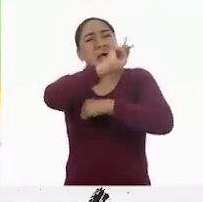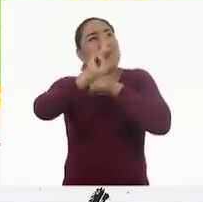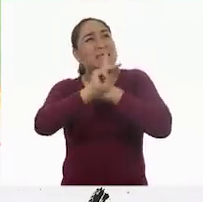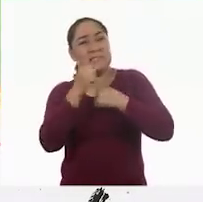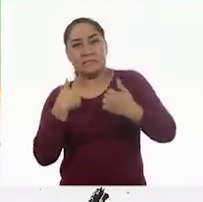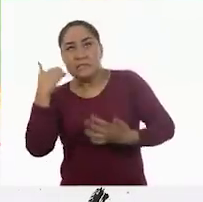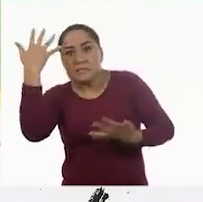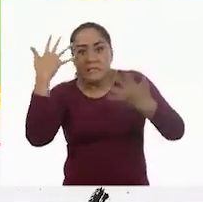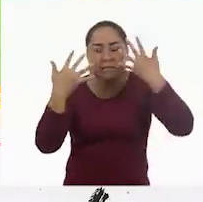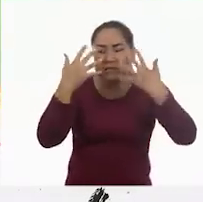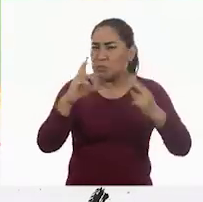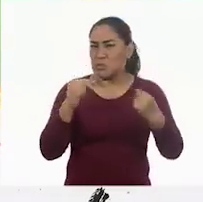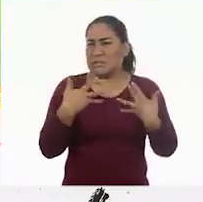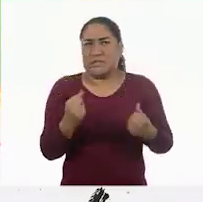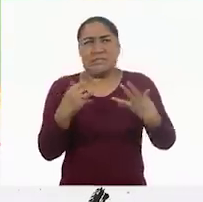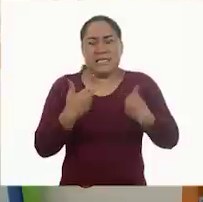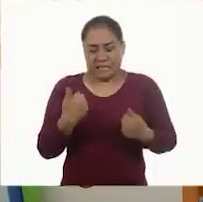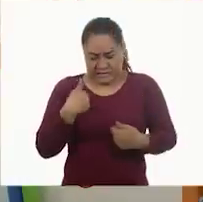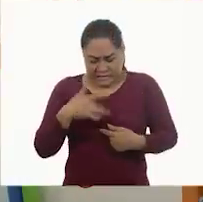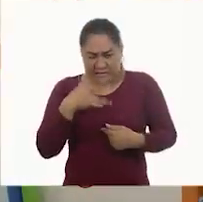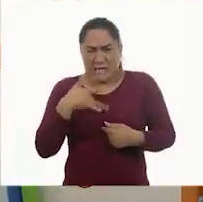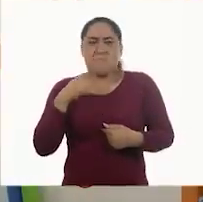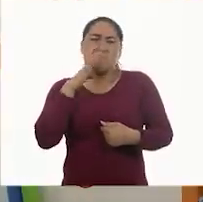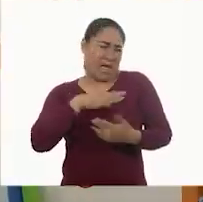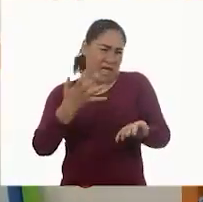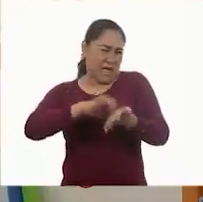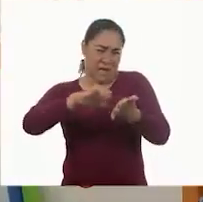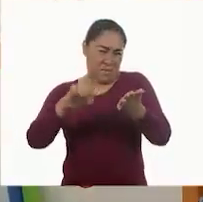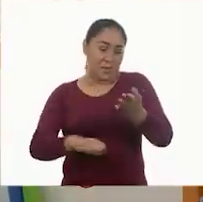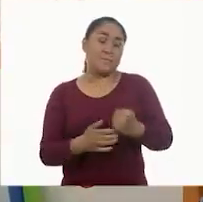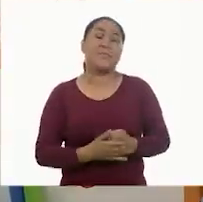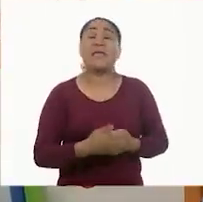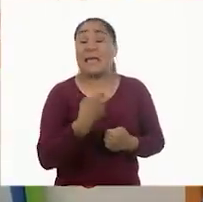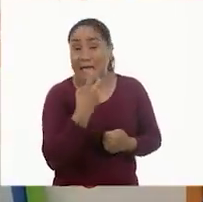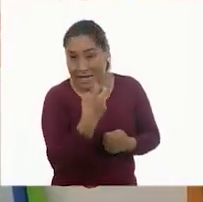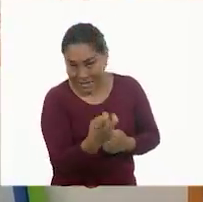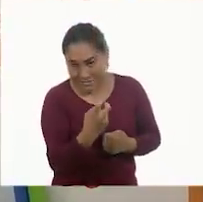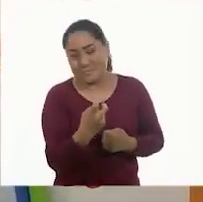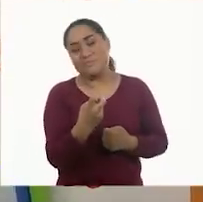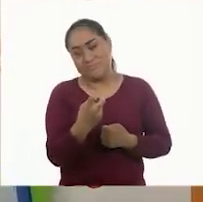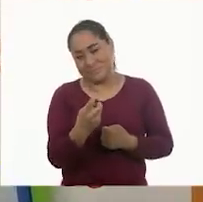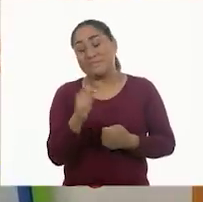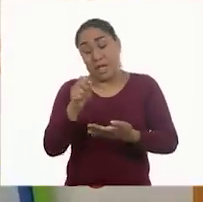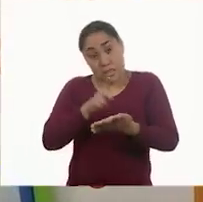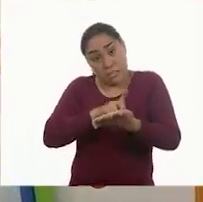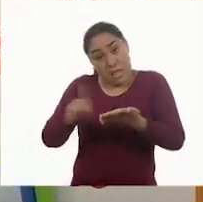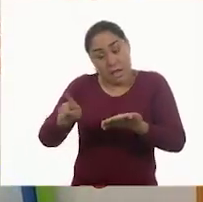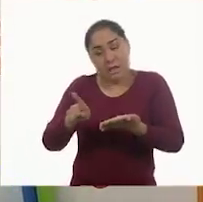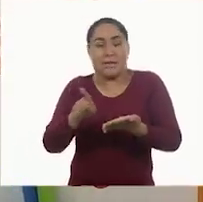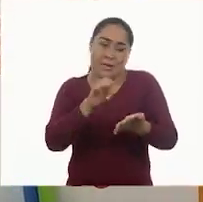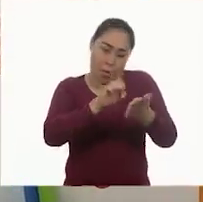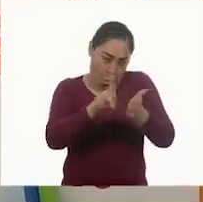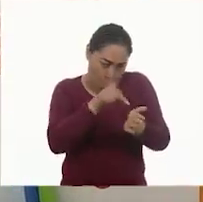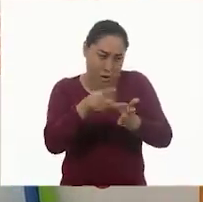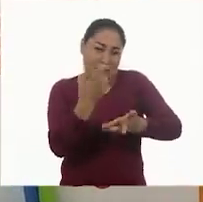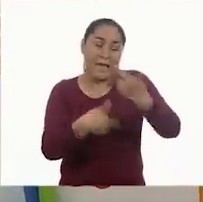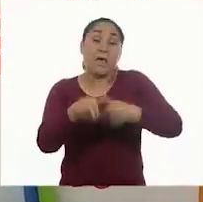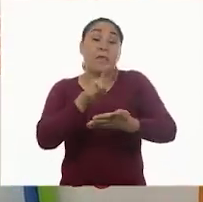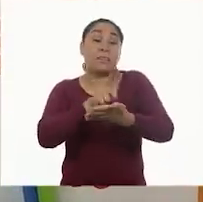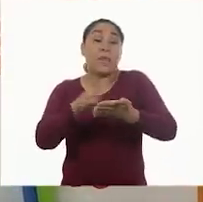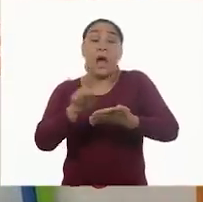entendieran, pues me haría sentir muy mal. Exacto, y entonces nuestro derecho, vamos a regresar con la idea del derecho a la educación, nuestro derecho a